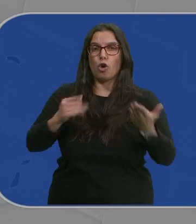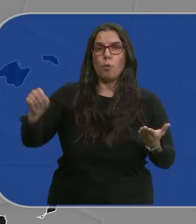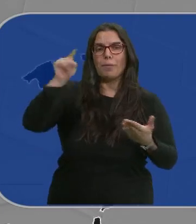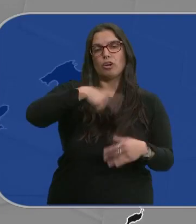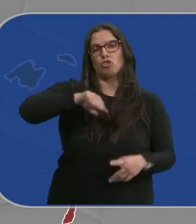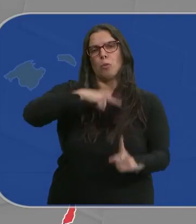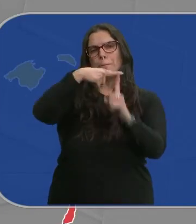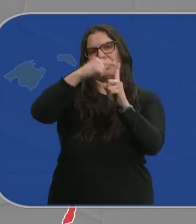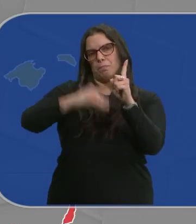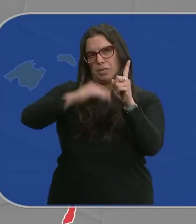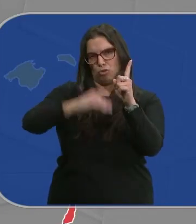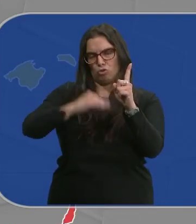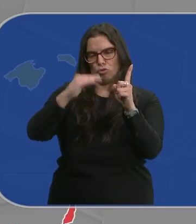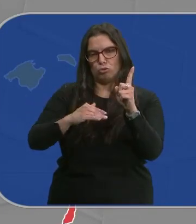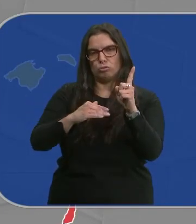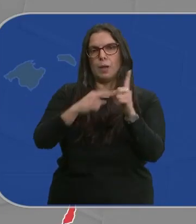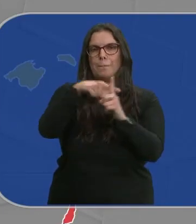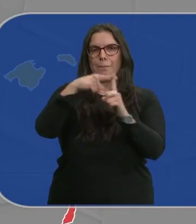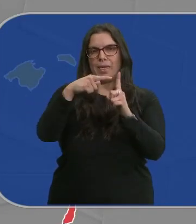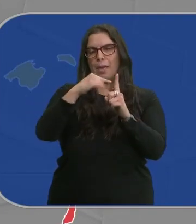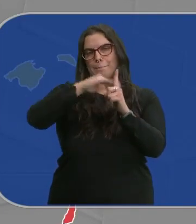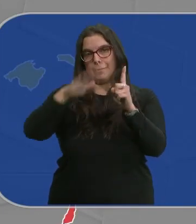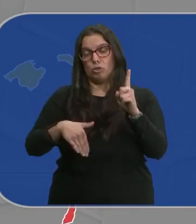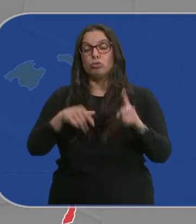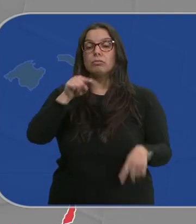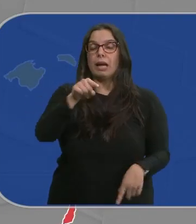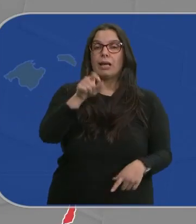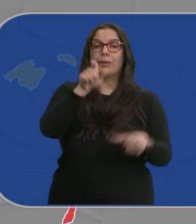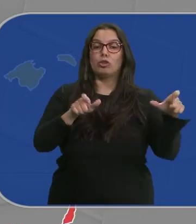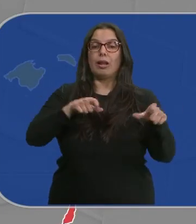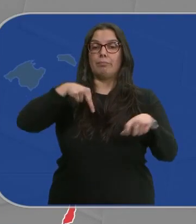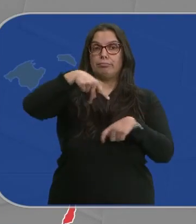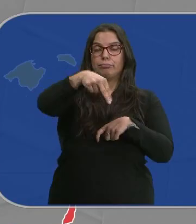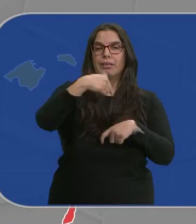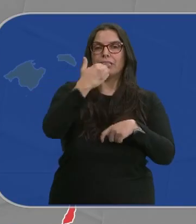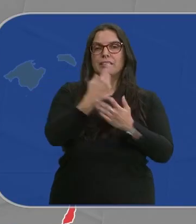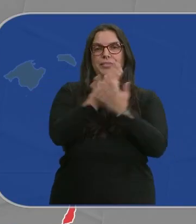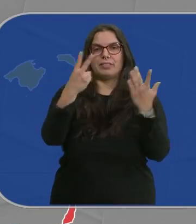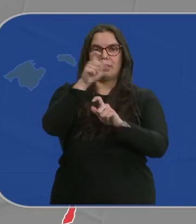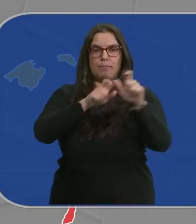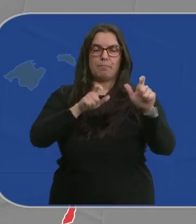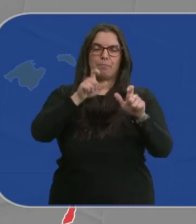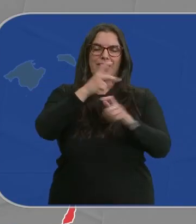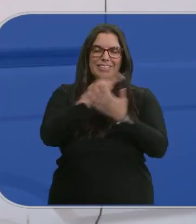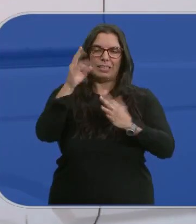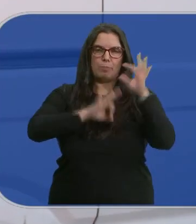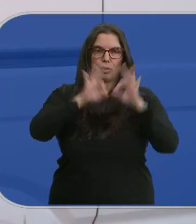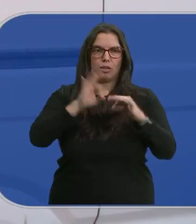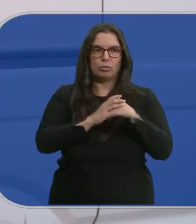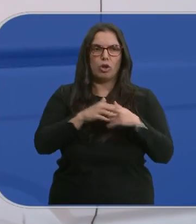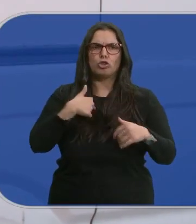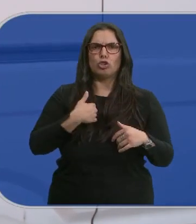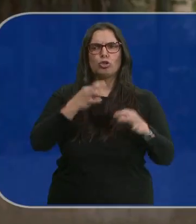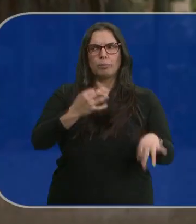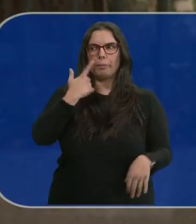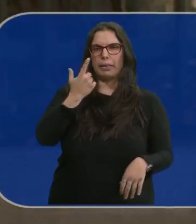León se encuentra en la mitad baja de la tabla, por debajo de la media nacional. Aquí los peatones representan casi un 17% de los fallecidos en accidentes. Yo siempre voy